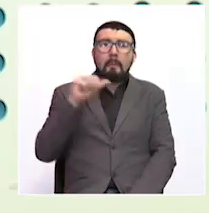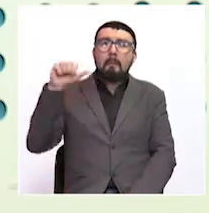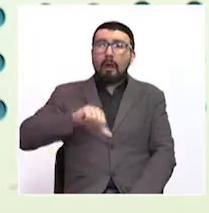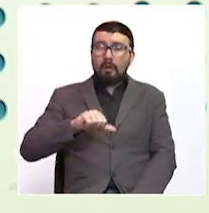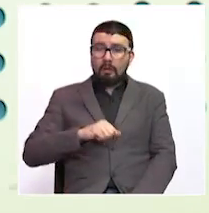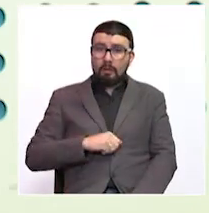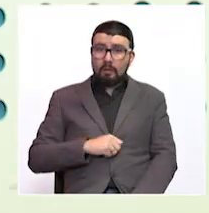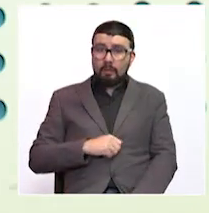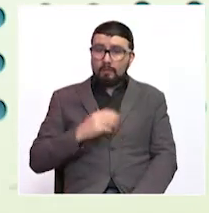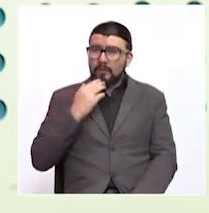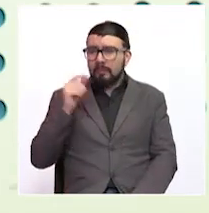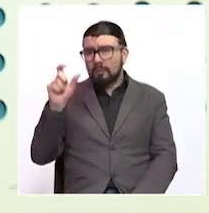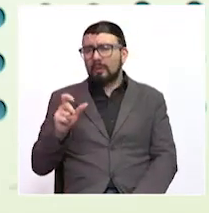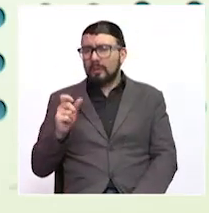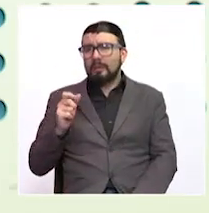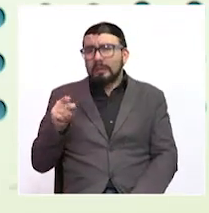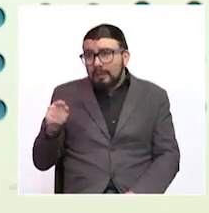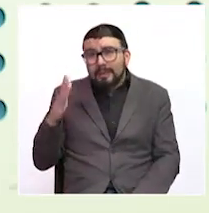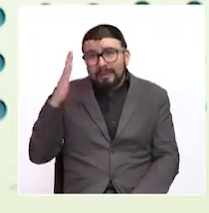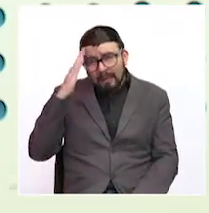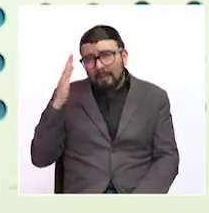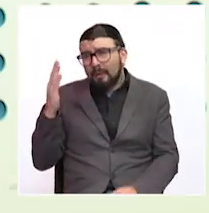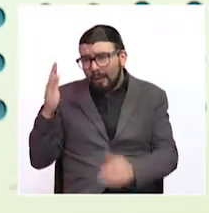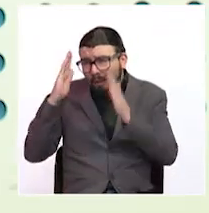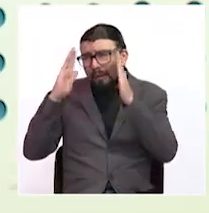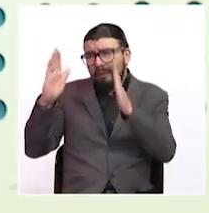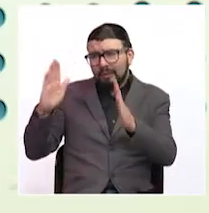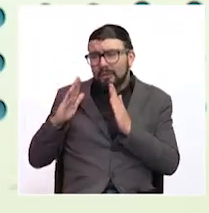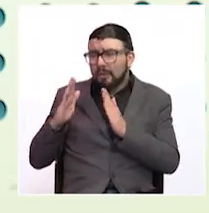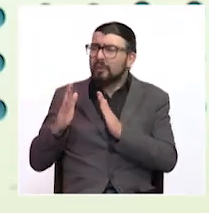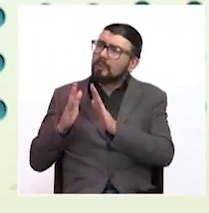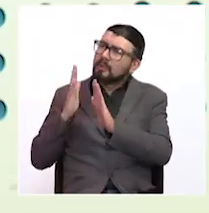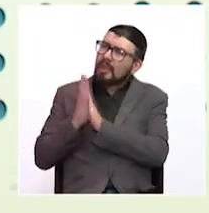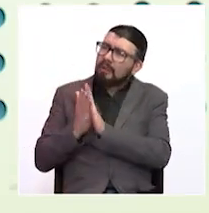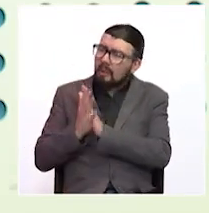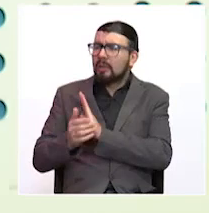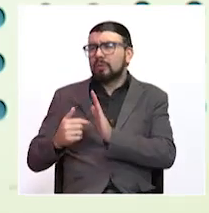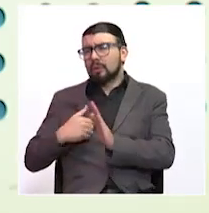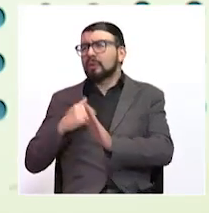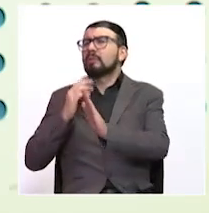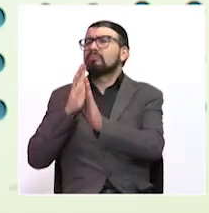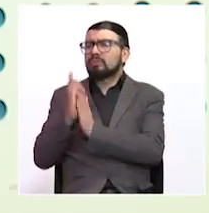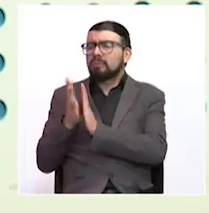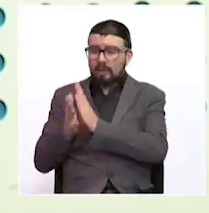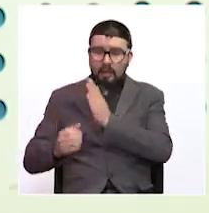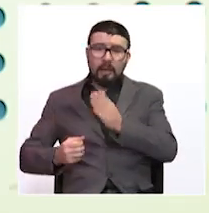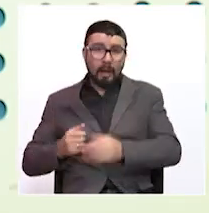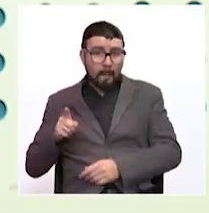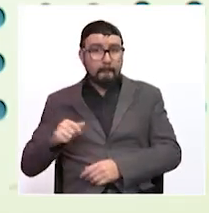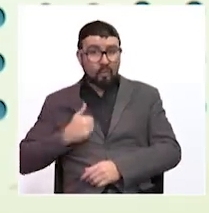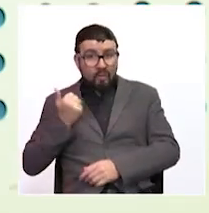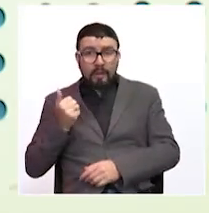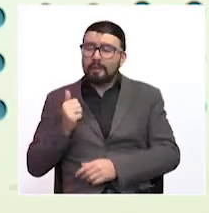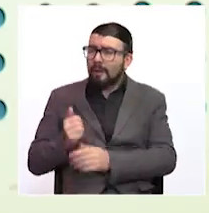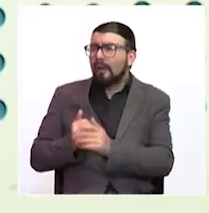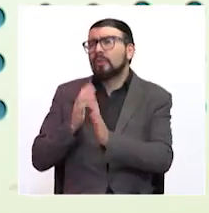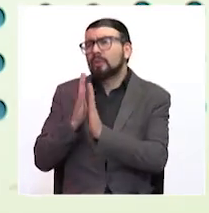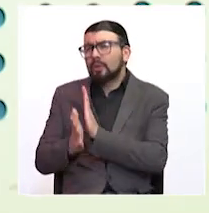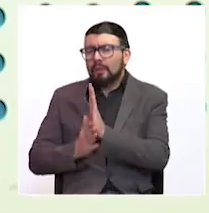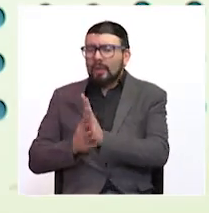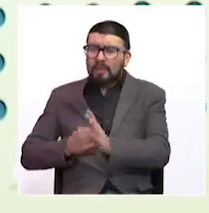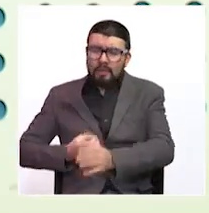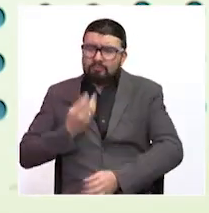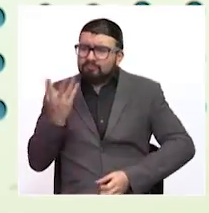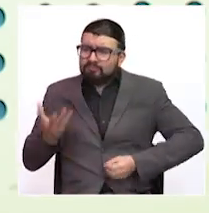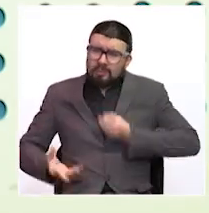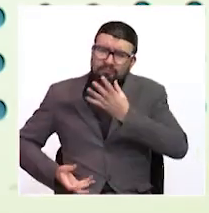persona confidente que la sepa escuchar y no la interrumpa aprovecha esa oportunidad ya que es lo